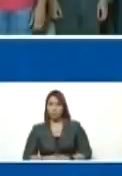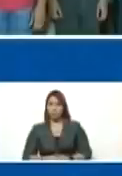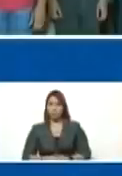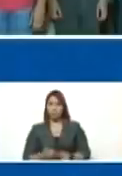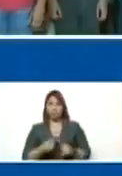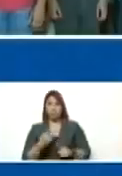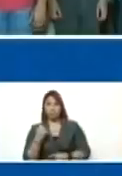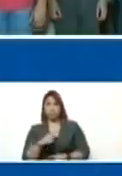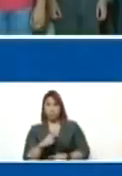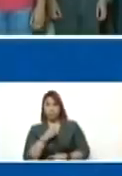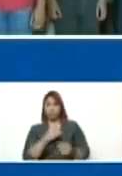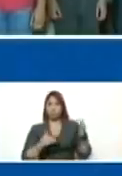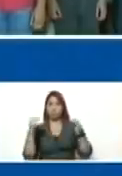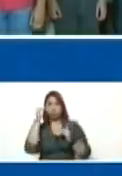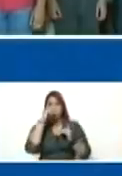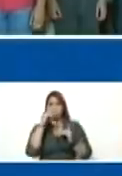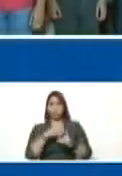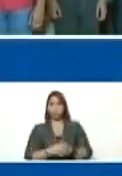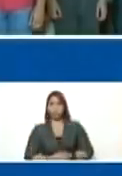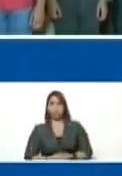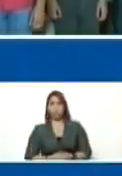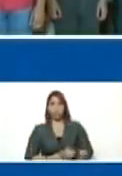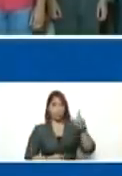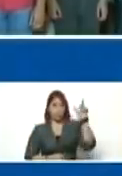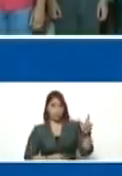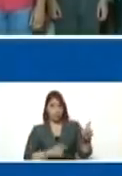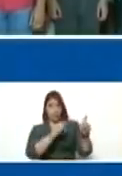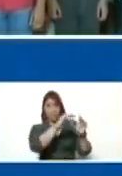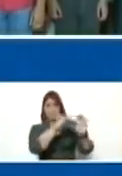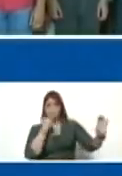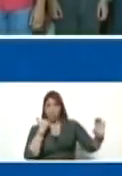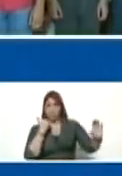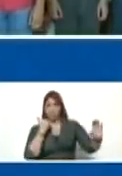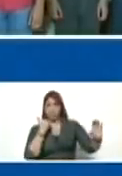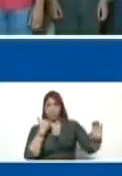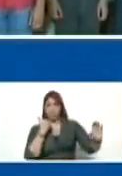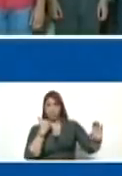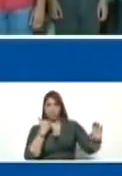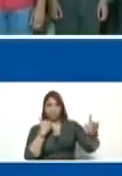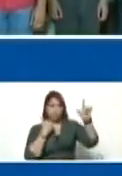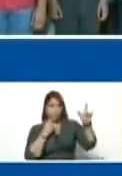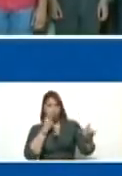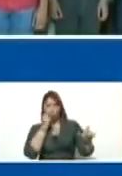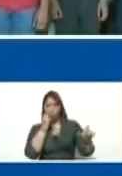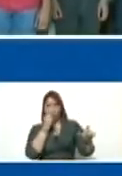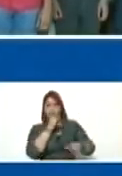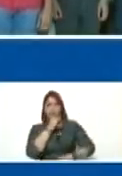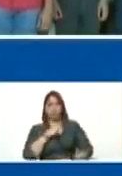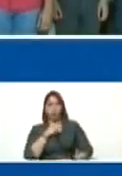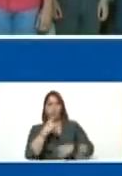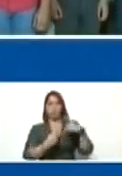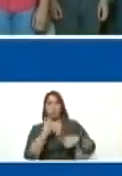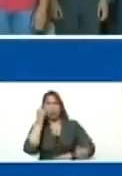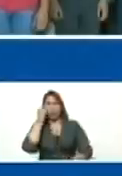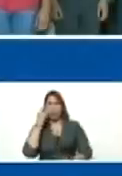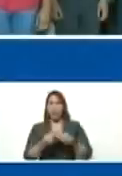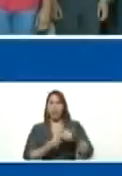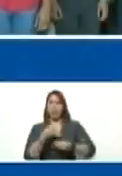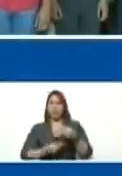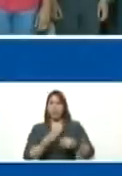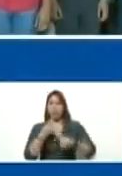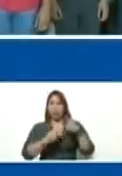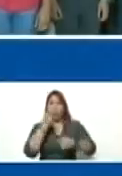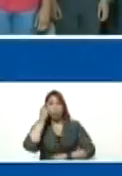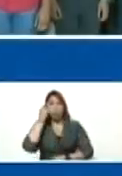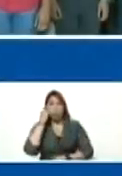Pero él tiene una ventaja, que él me escribe, él me informa todos los días todo lo que hace, todos los